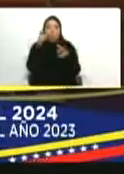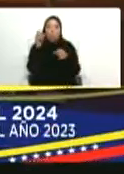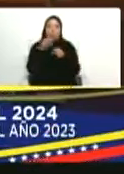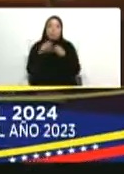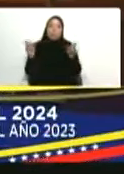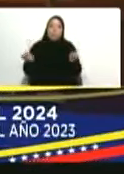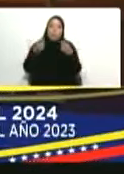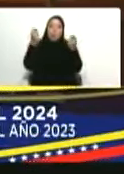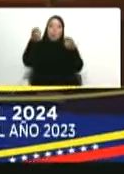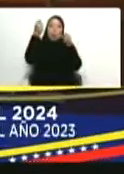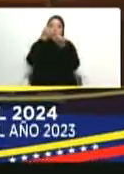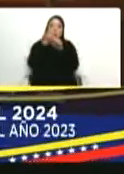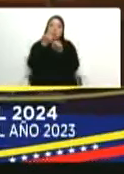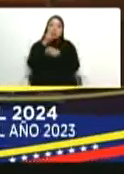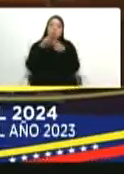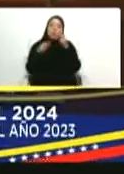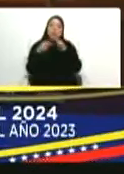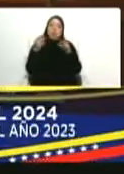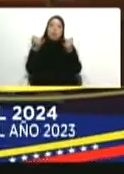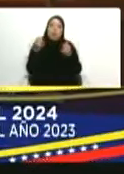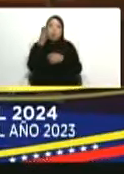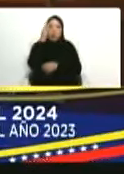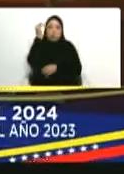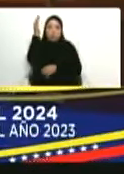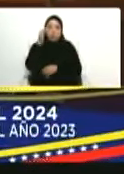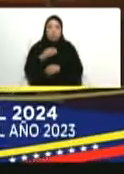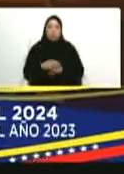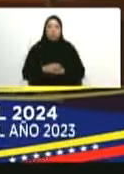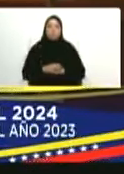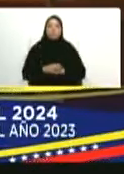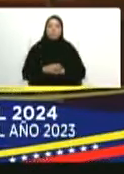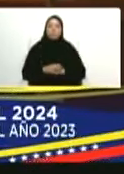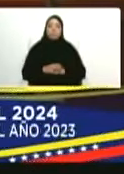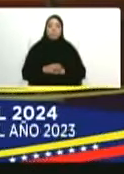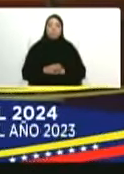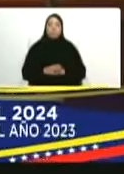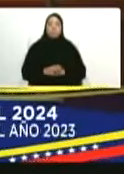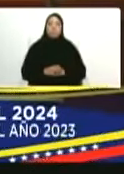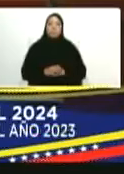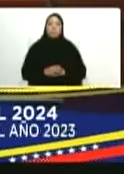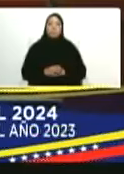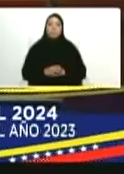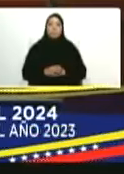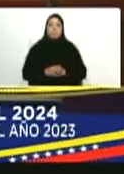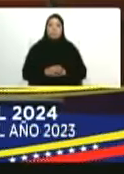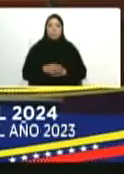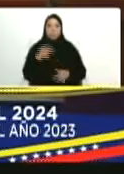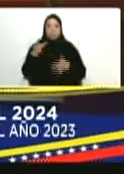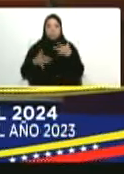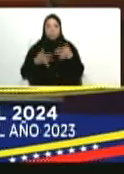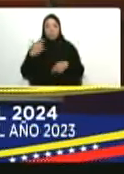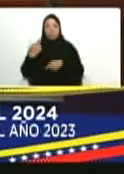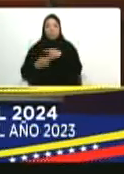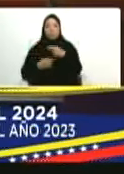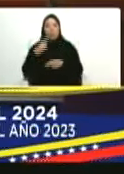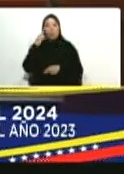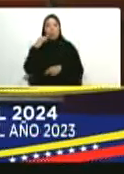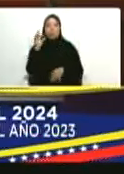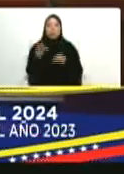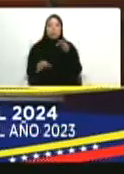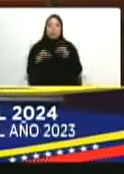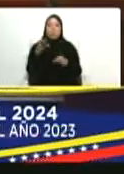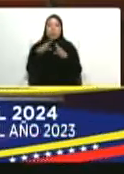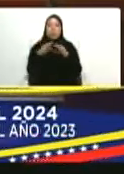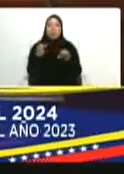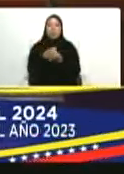de nuestros antepasados y de Dios. Desde que el fuego del espíritu patriota vigorizó en la revolución judicial,